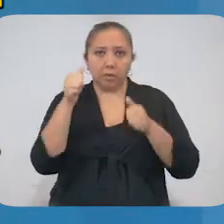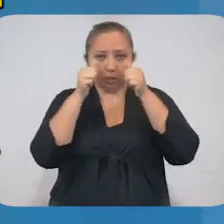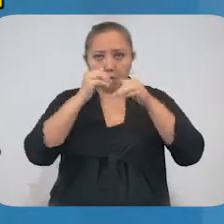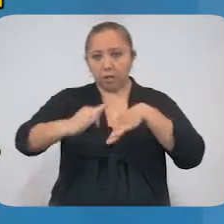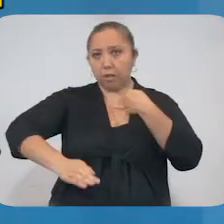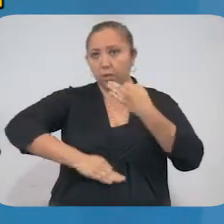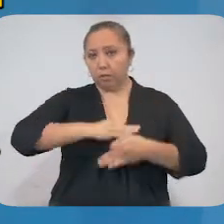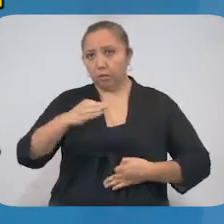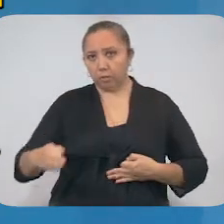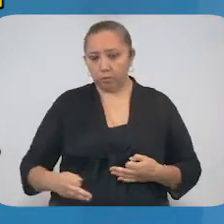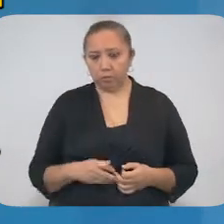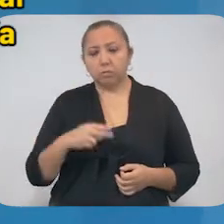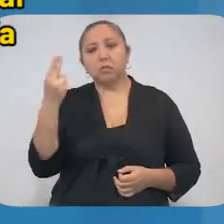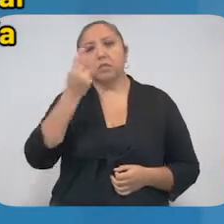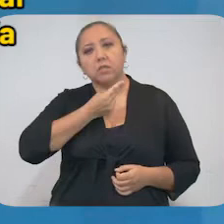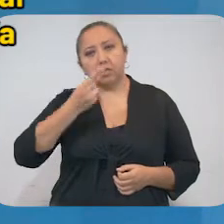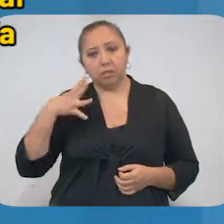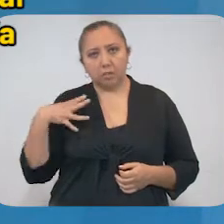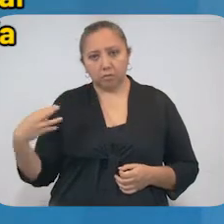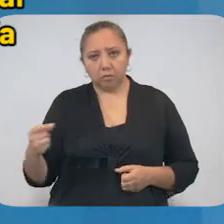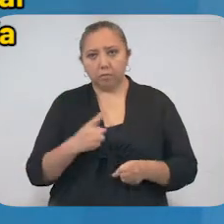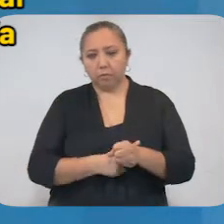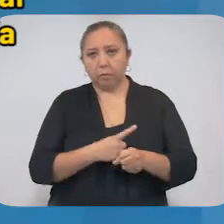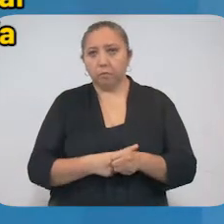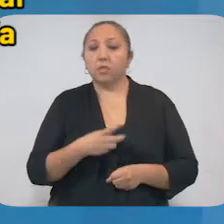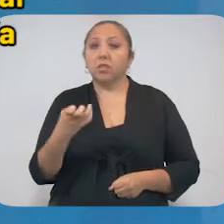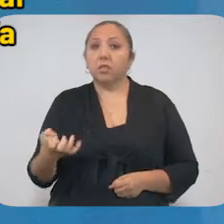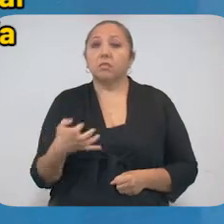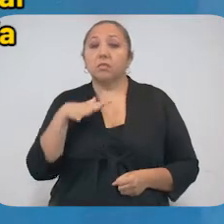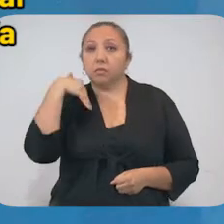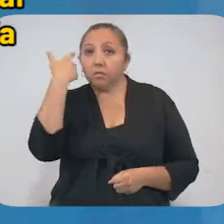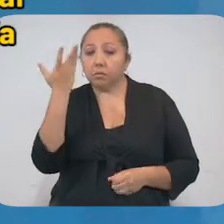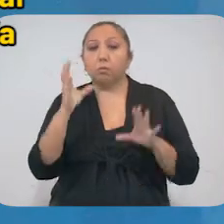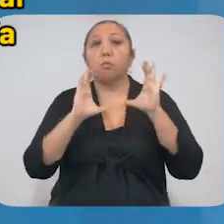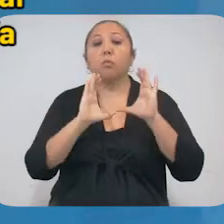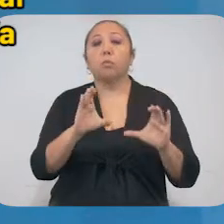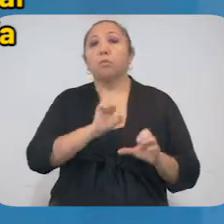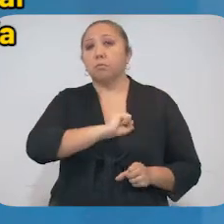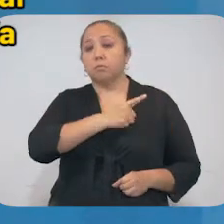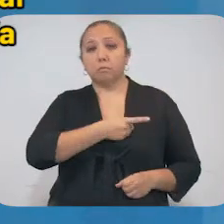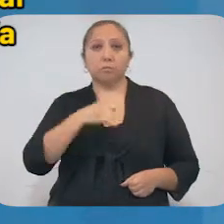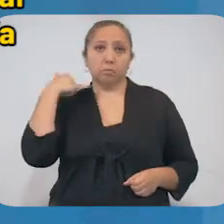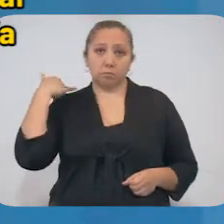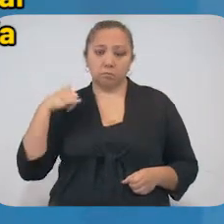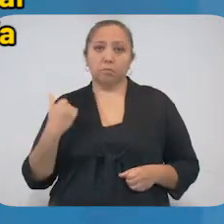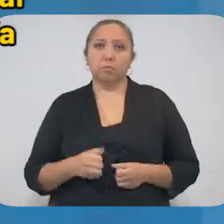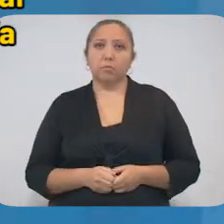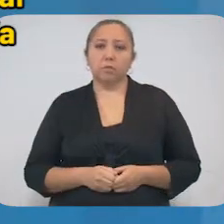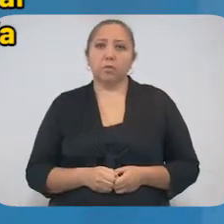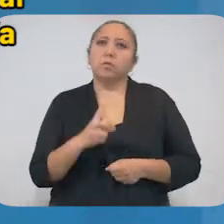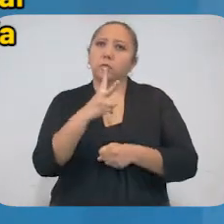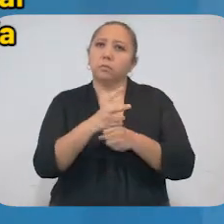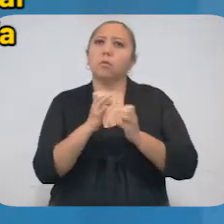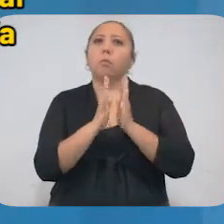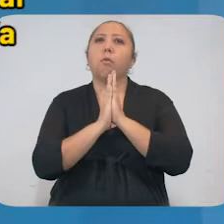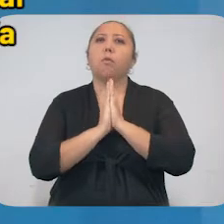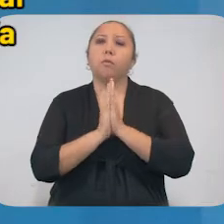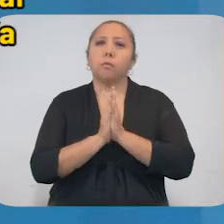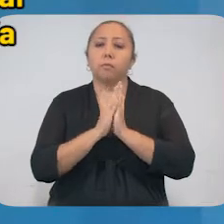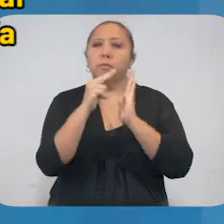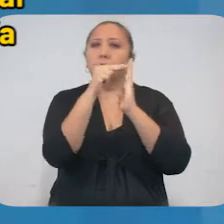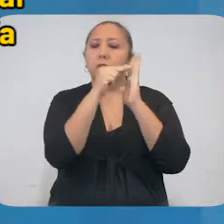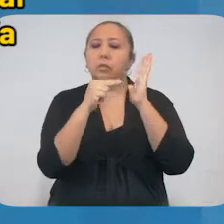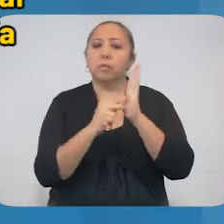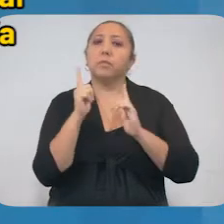los contagiados que lo requieran. Estas medidas tienen como objetivo proteger la salud de los yucatecos. Los invitamos a seguirlas de